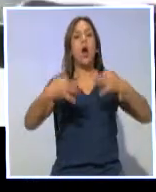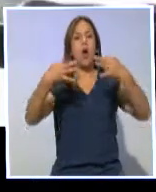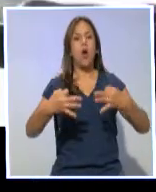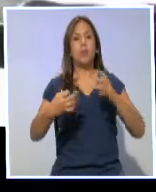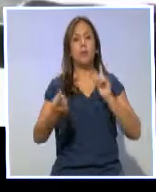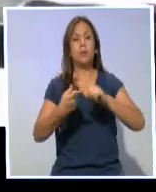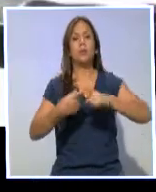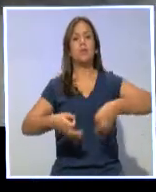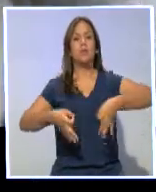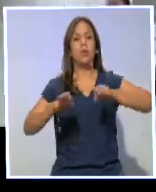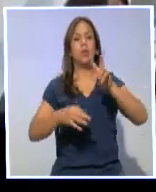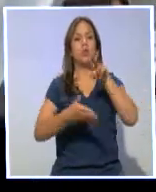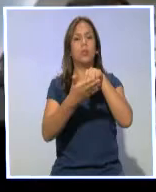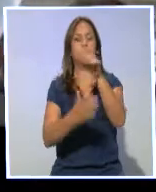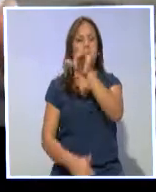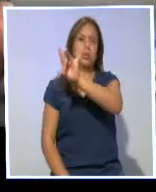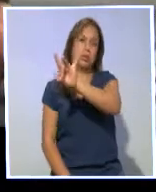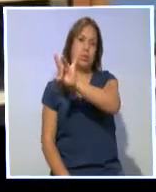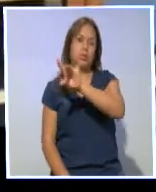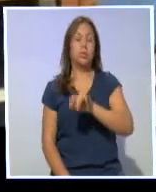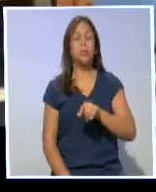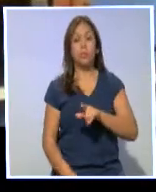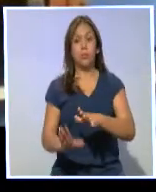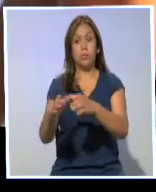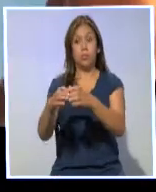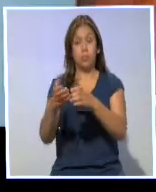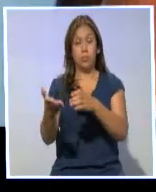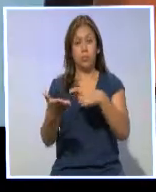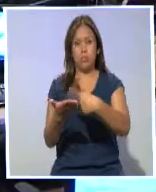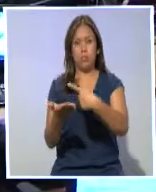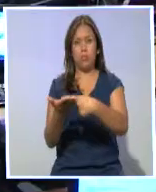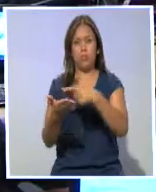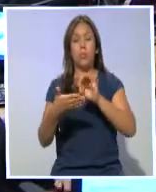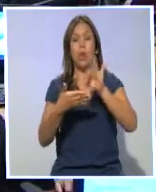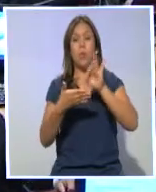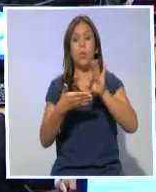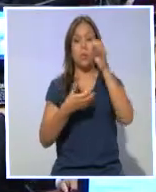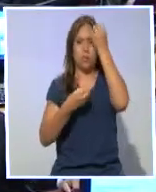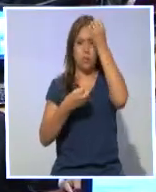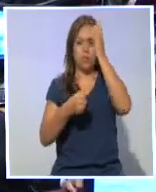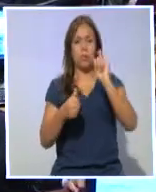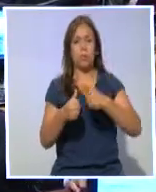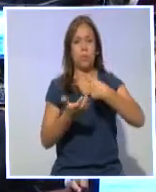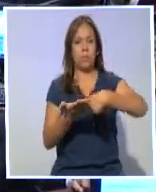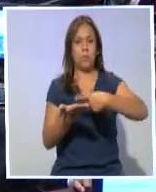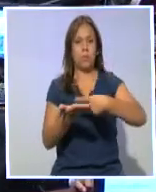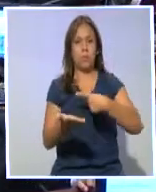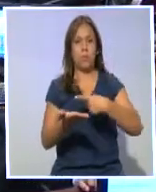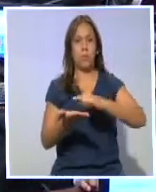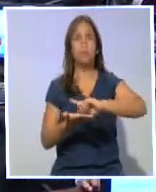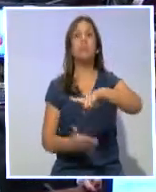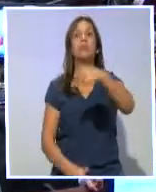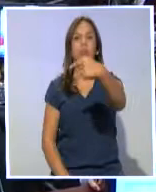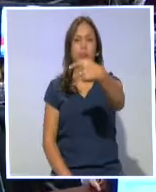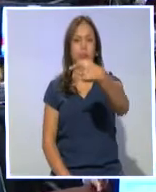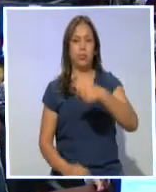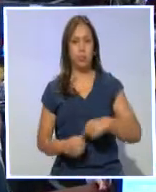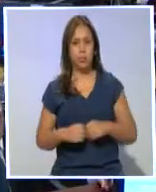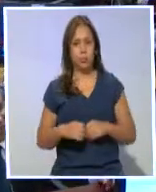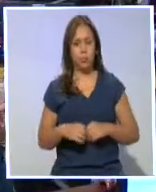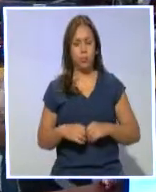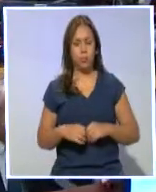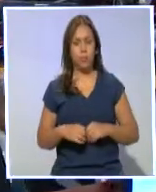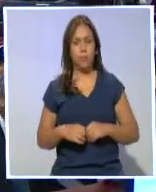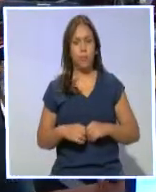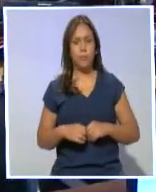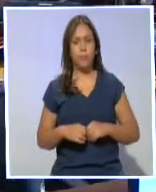hasta febrero de 2018. La mesa legislativa tiene previsto aprobar el informe para primer debate la próxima semana.